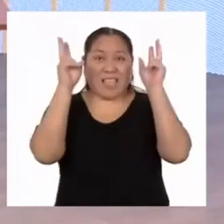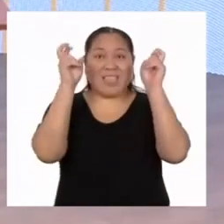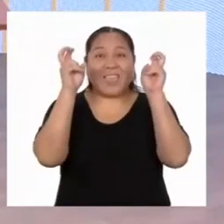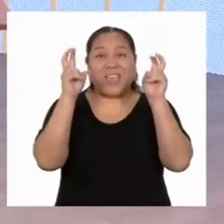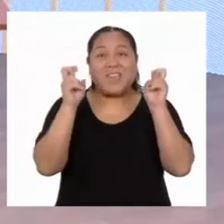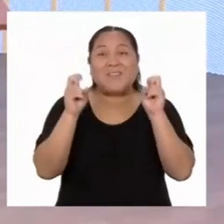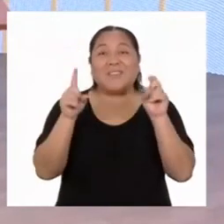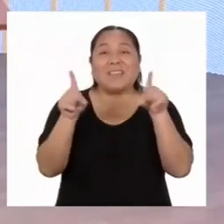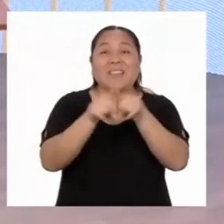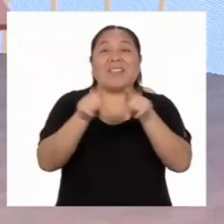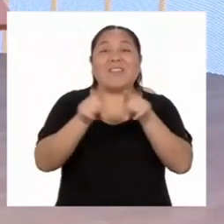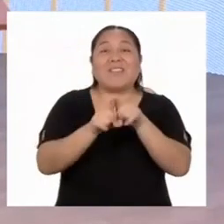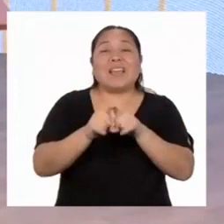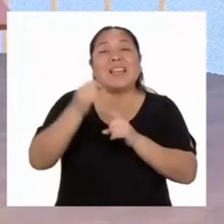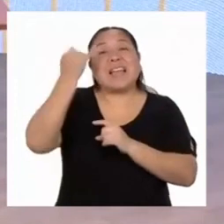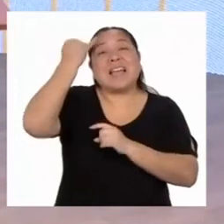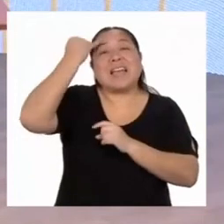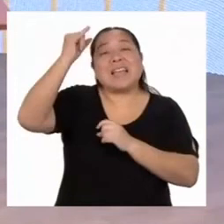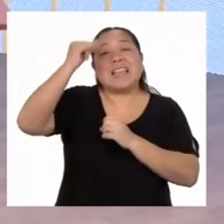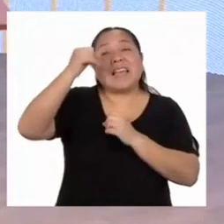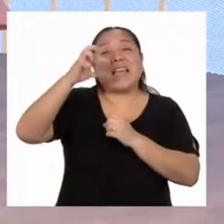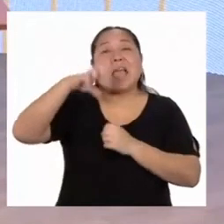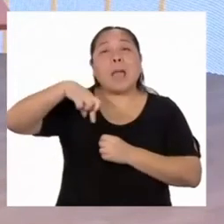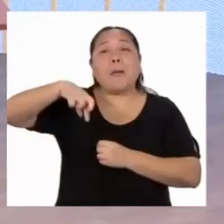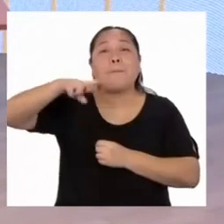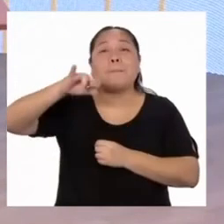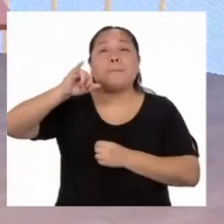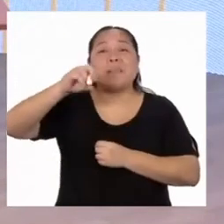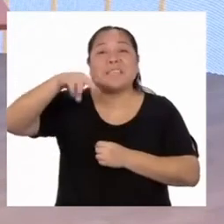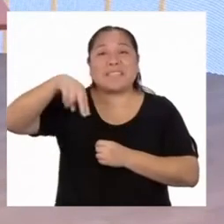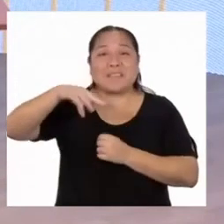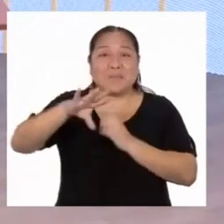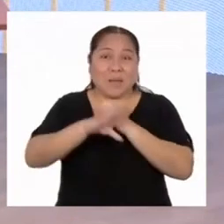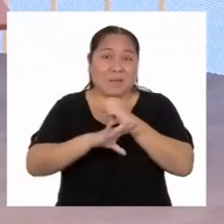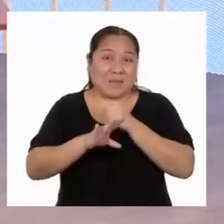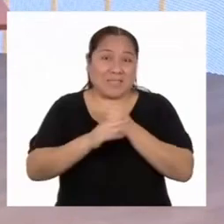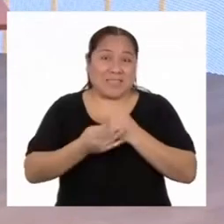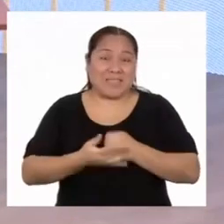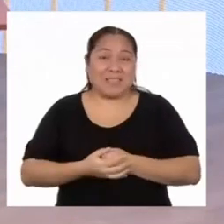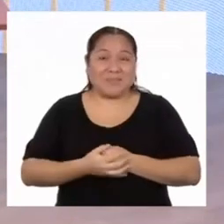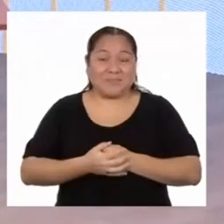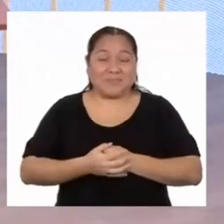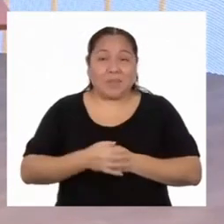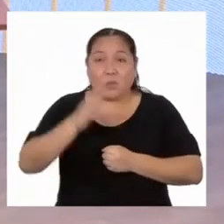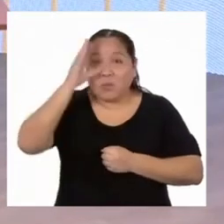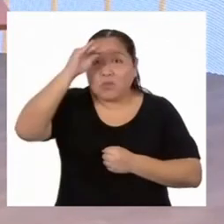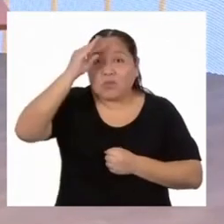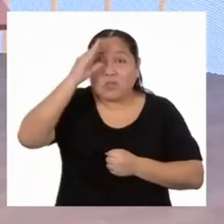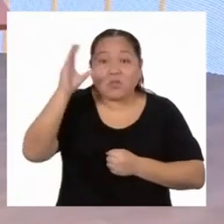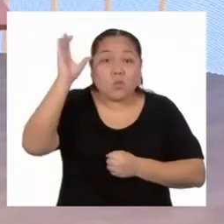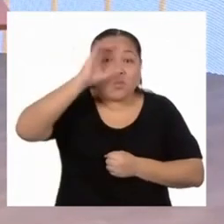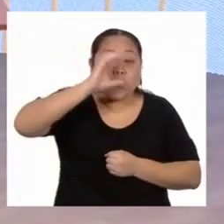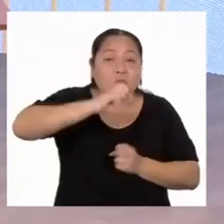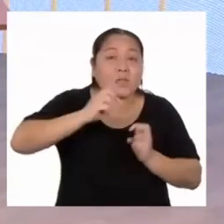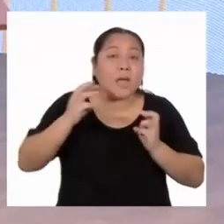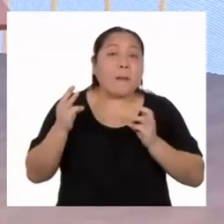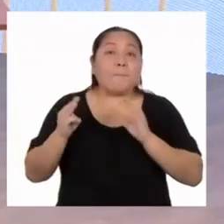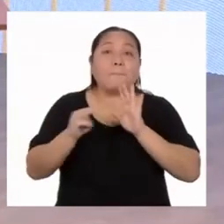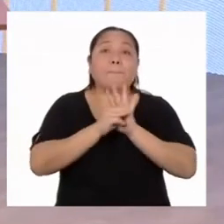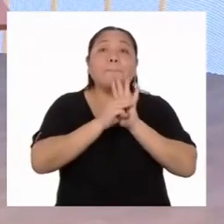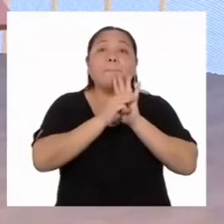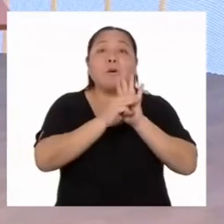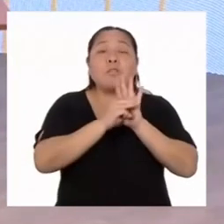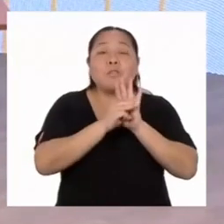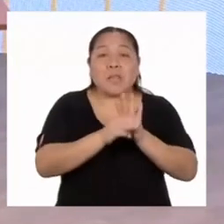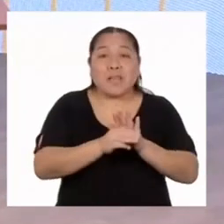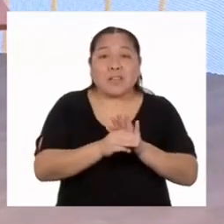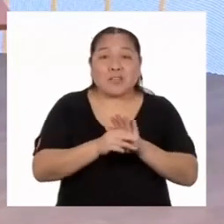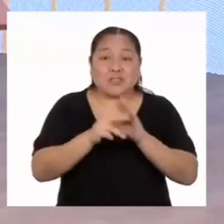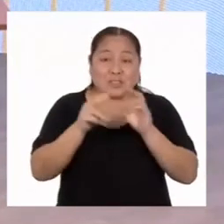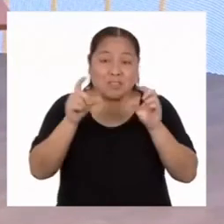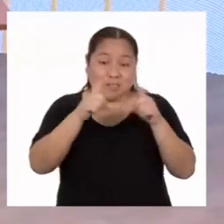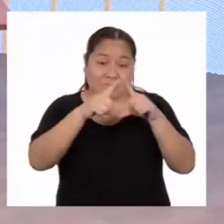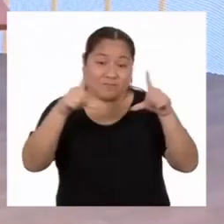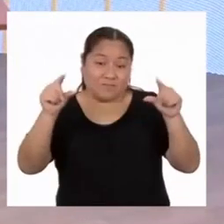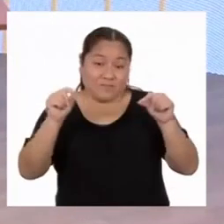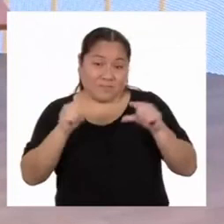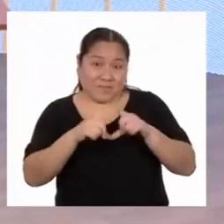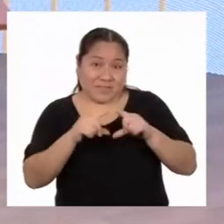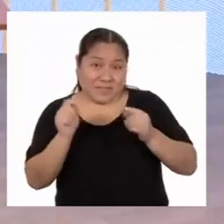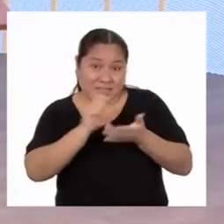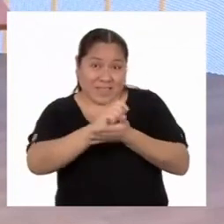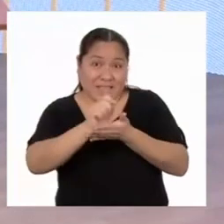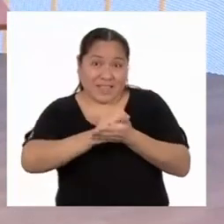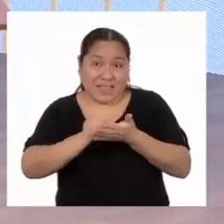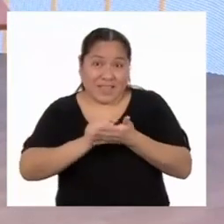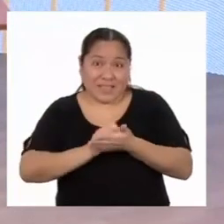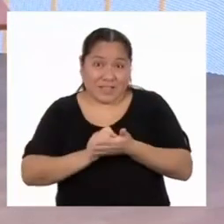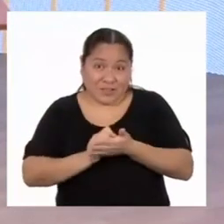la idea principal de un texto. Así que, chicas y chicos, busquen modelos de textos de fuentes confiables sobre